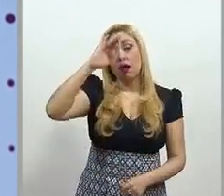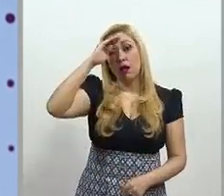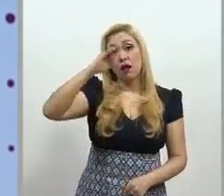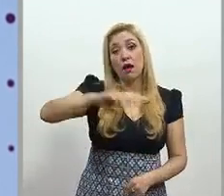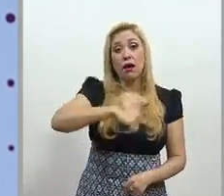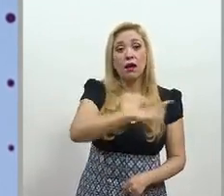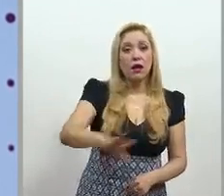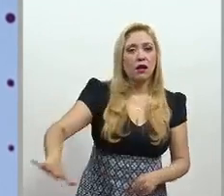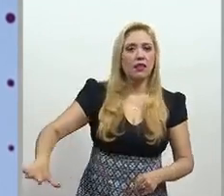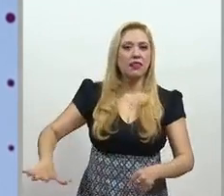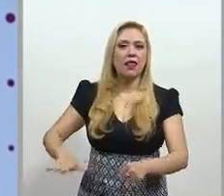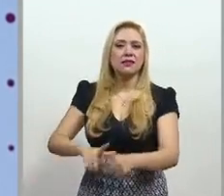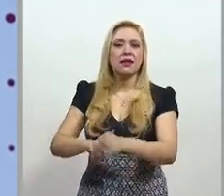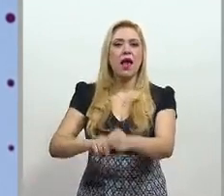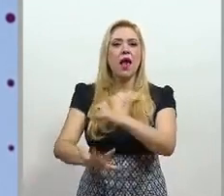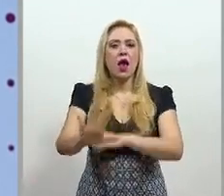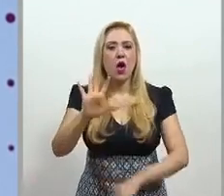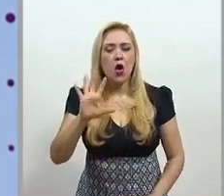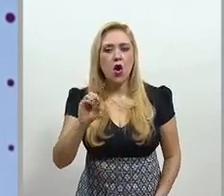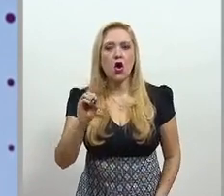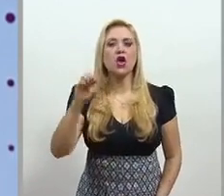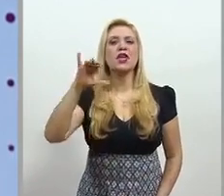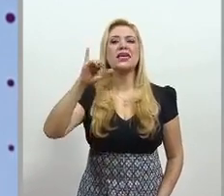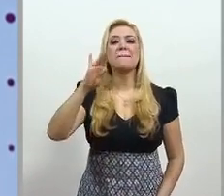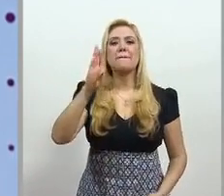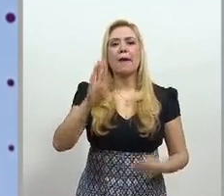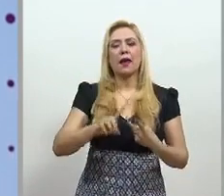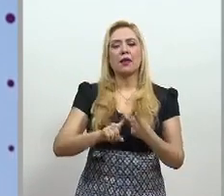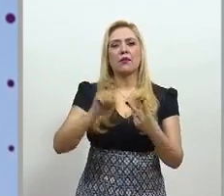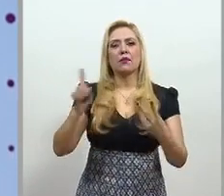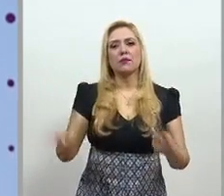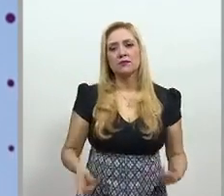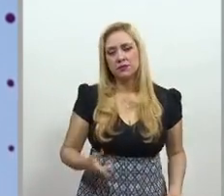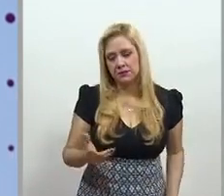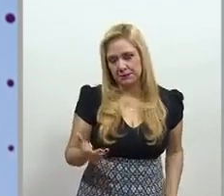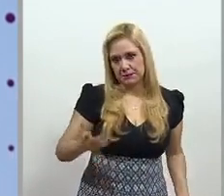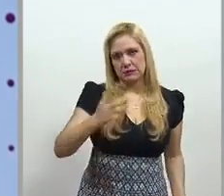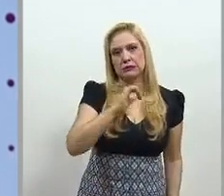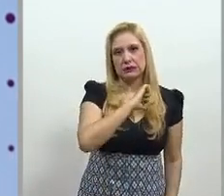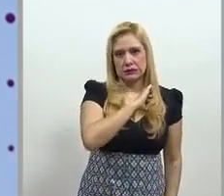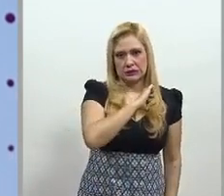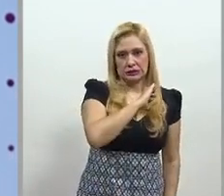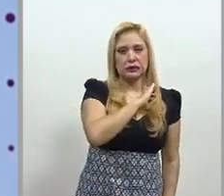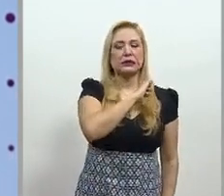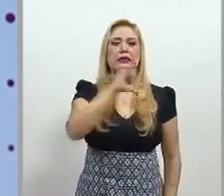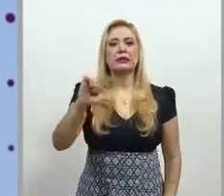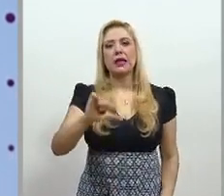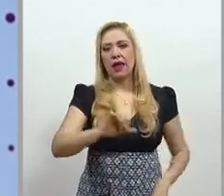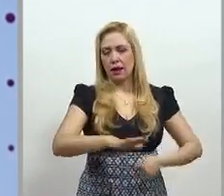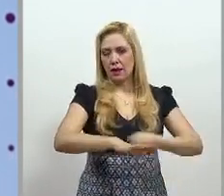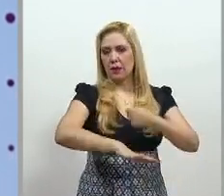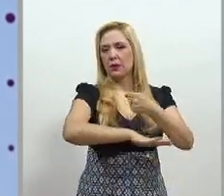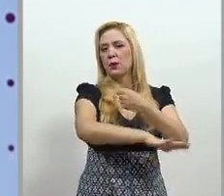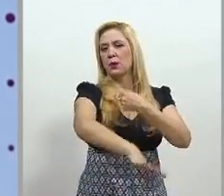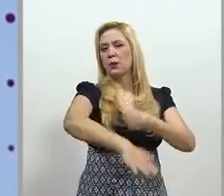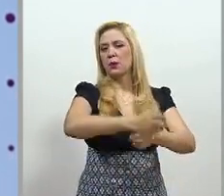muy bien, decía, hay distintas facetas, el de participación pública. El Estado no puede tener una